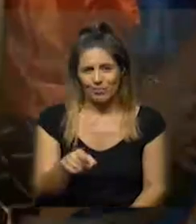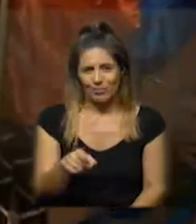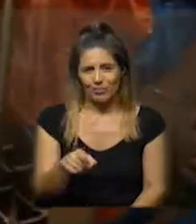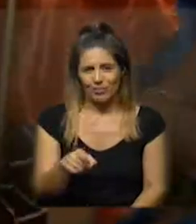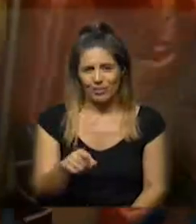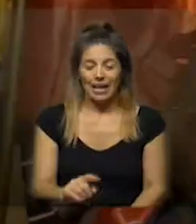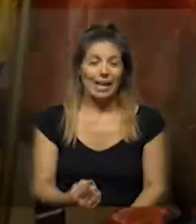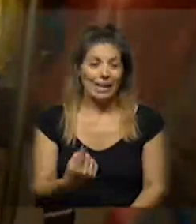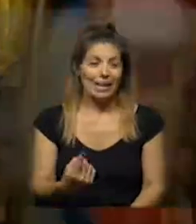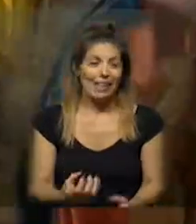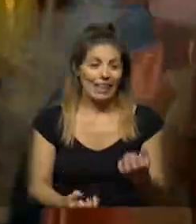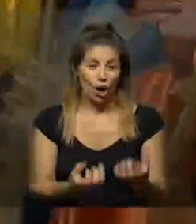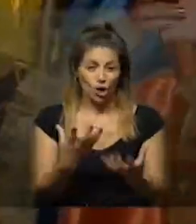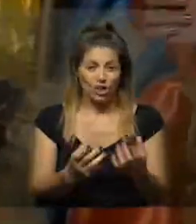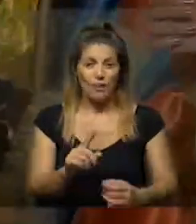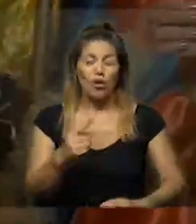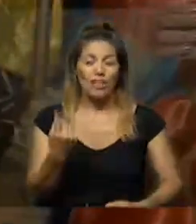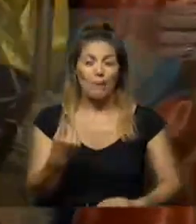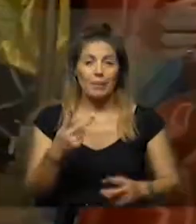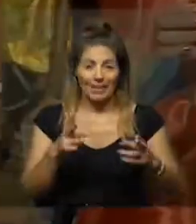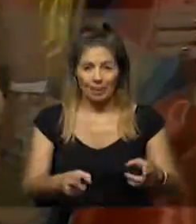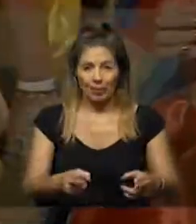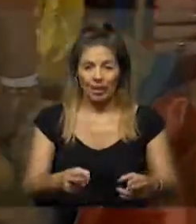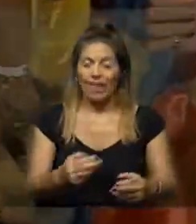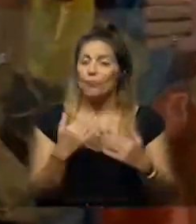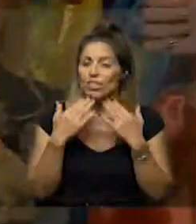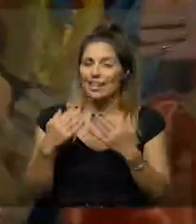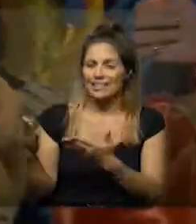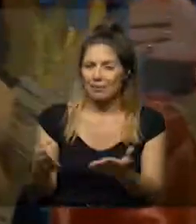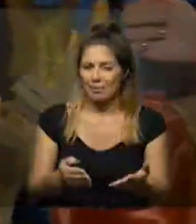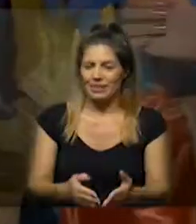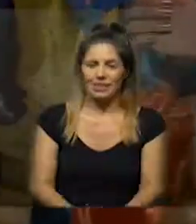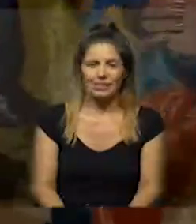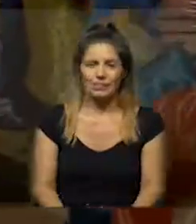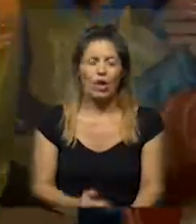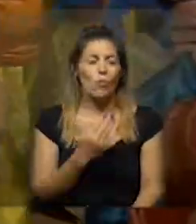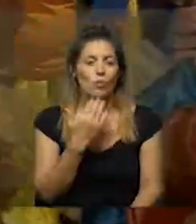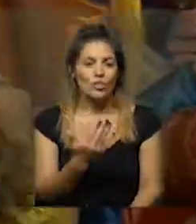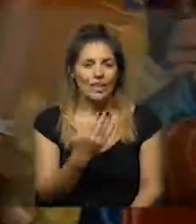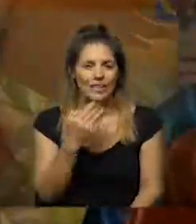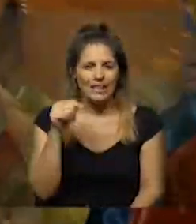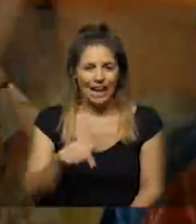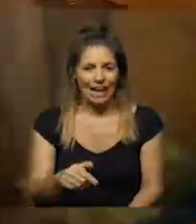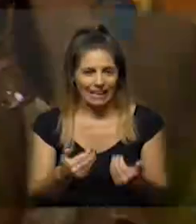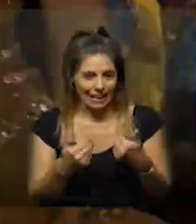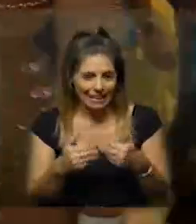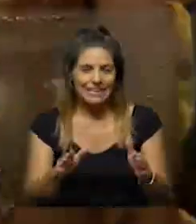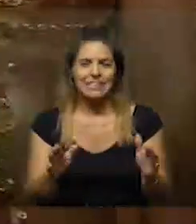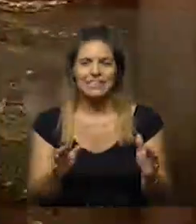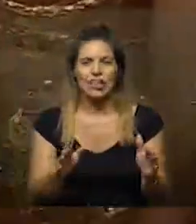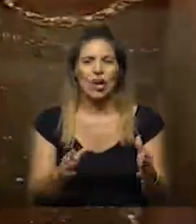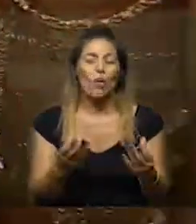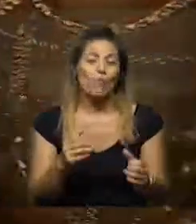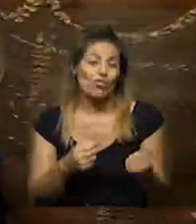Cocinemos de la primera temporada. Así que bueno, muchas gracias. ¿Cómo están? Bienvenidas. Bueno, muchísimas gracias. Acá en el inicio, con